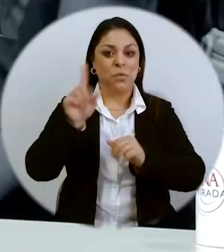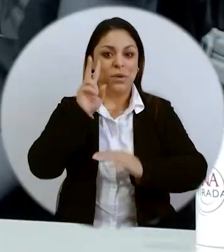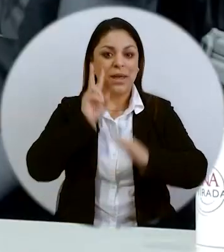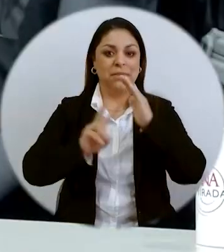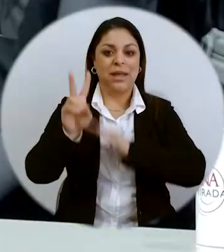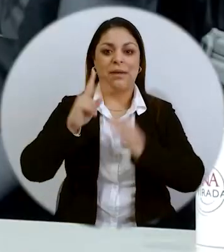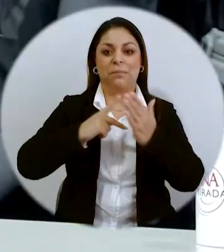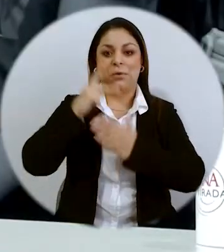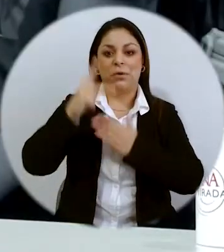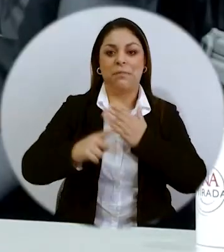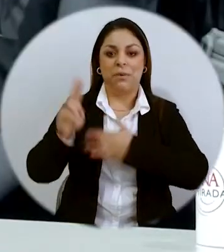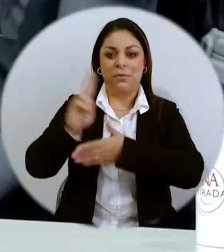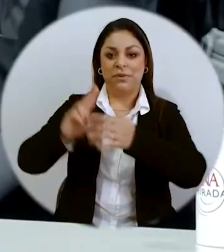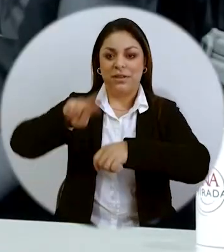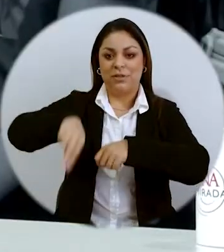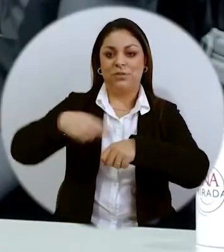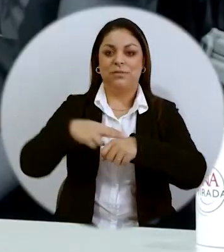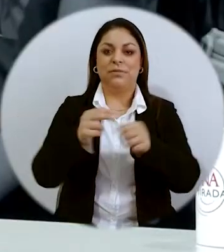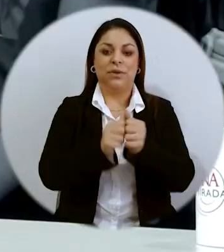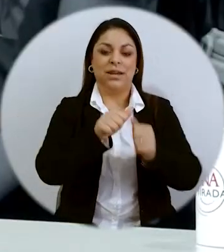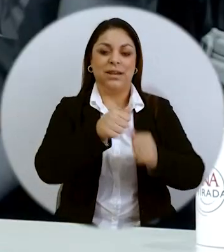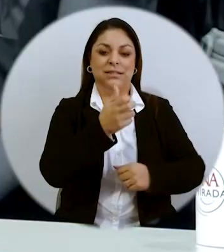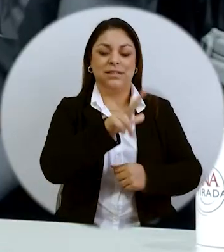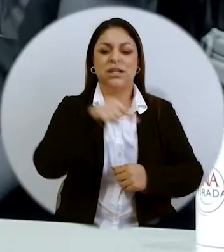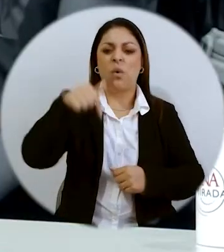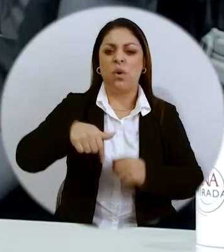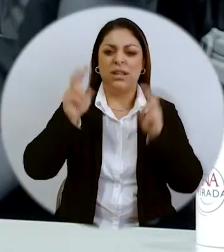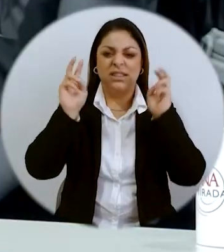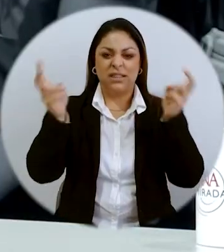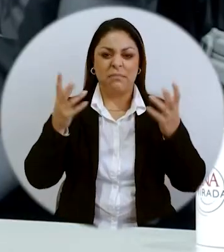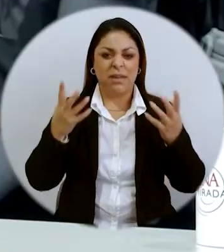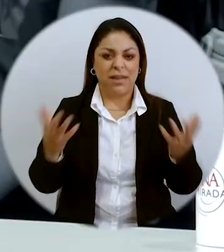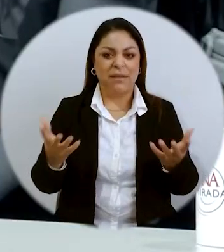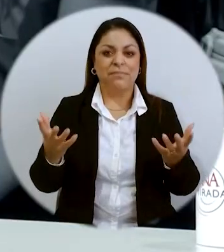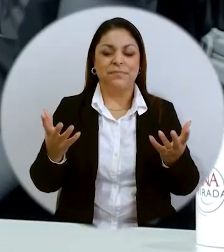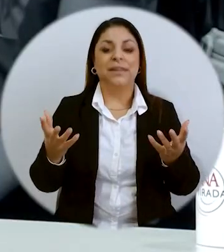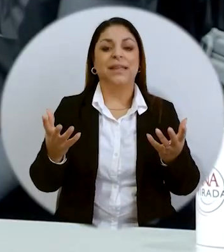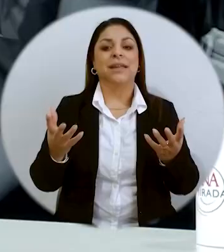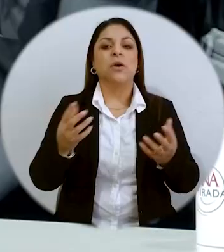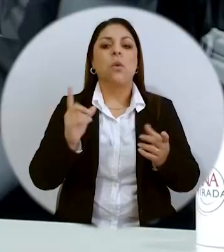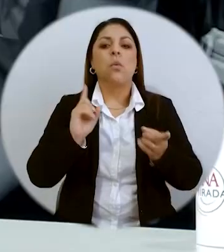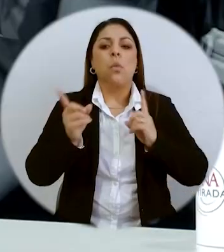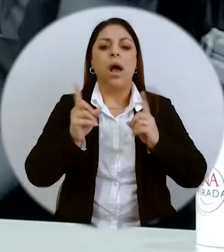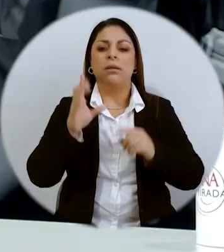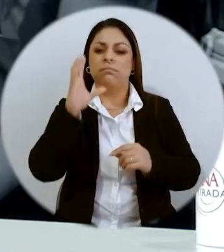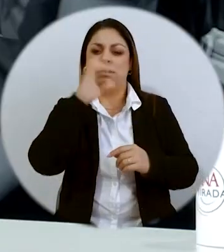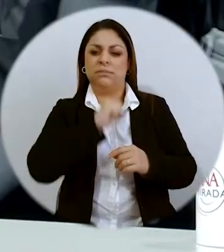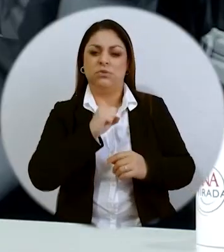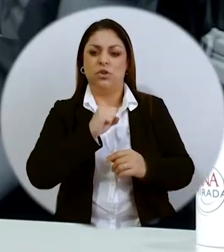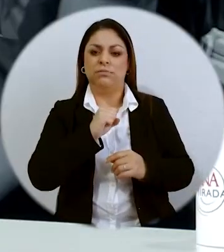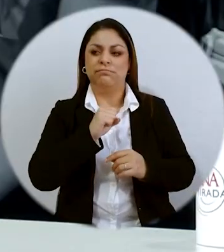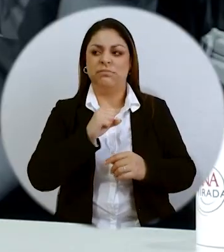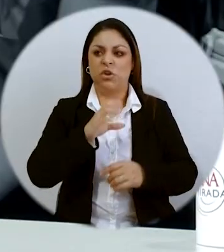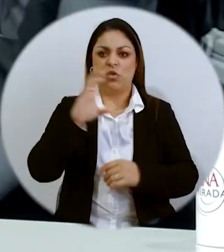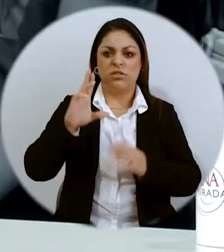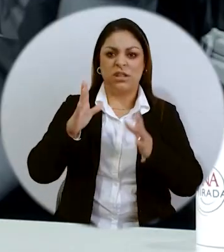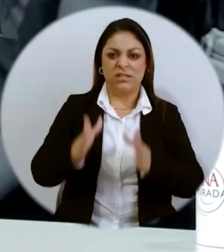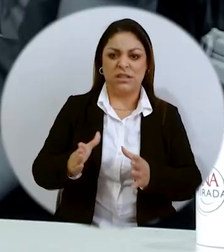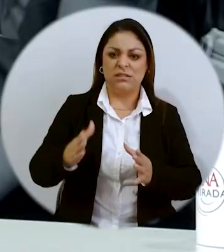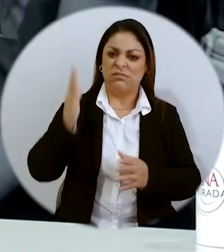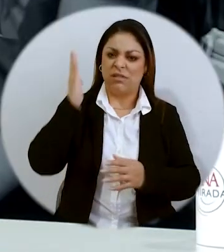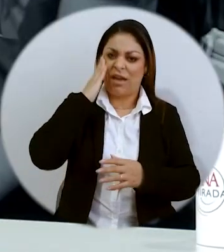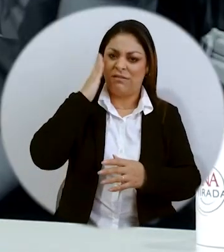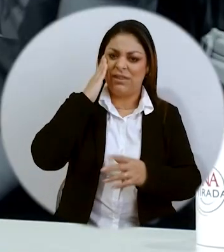Continúa usted con una mirada del programa de la Universidad Nacional y de CINAC S.A. Hoy con el tema de la percepción que tenemos las y los costarricenses sobre los